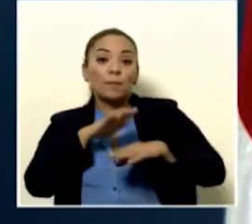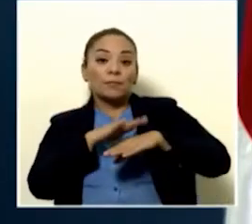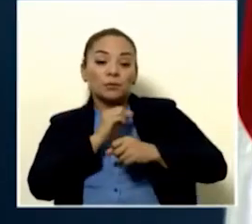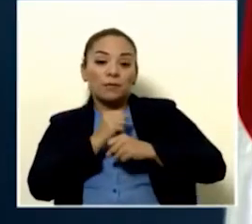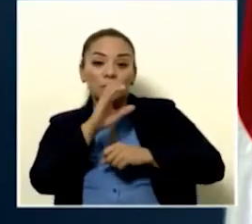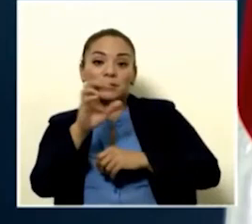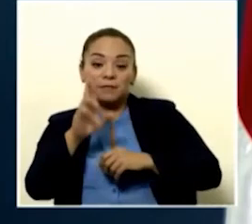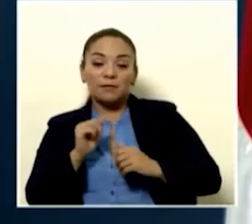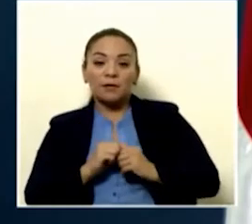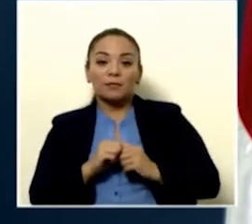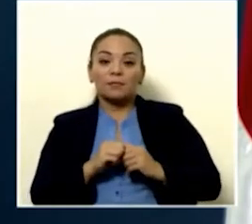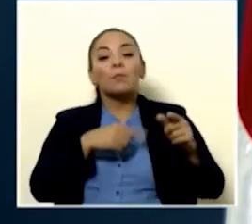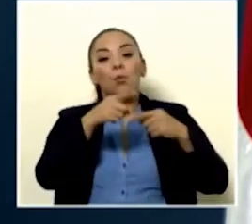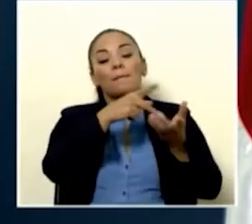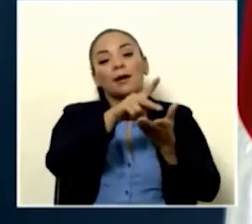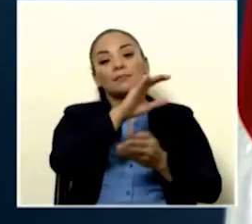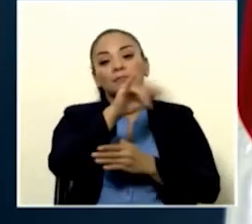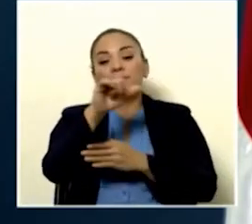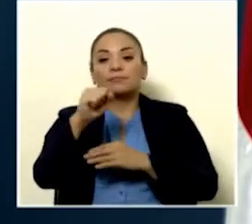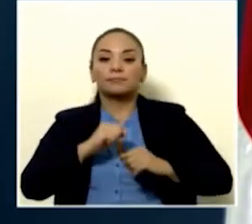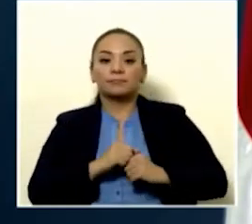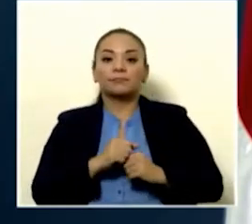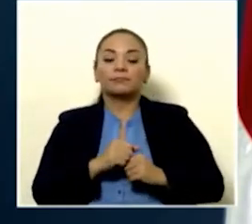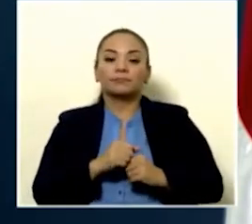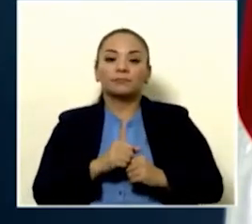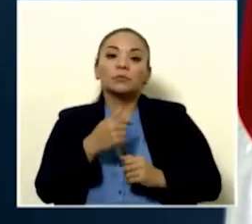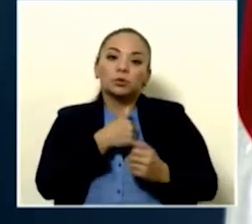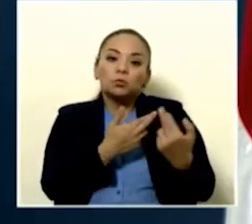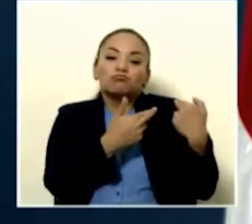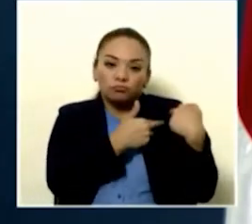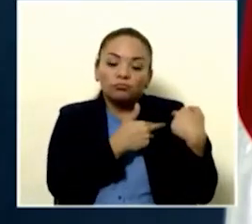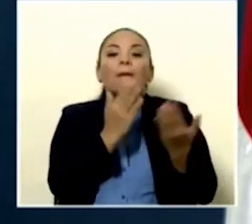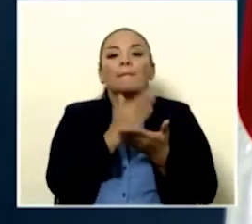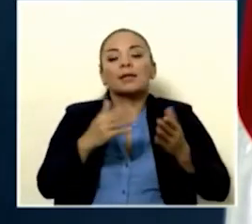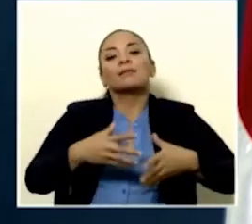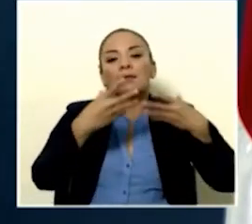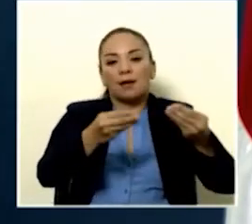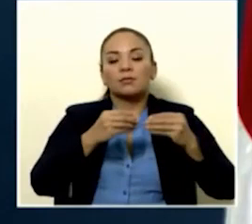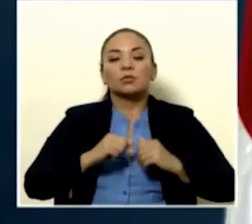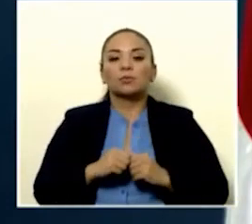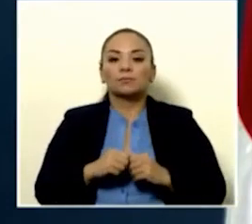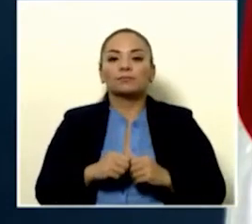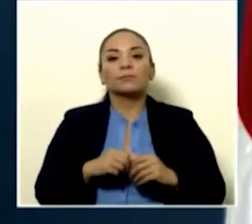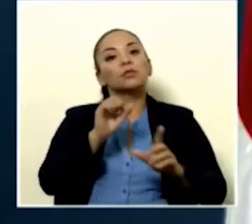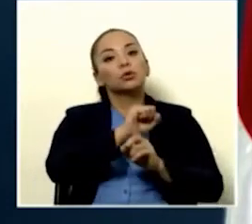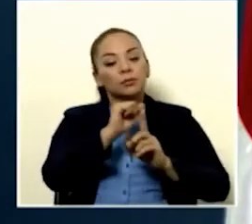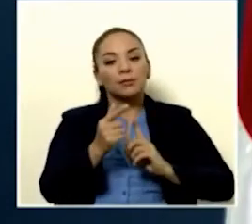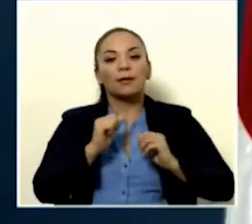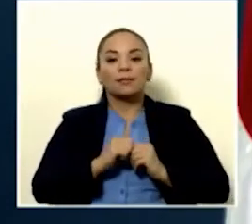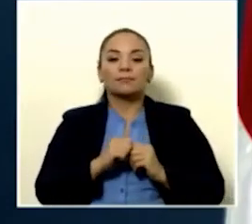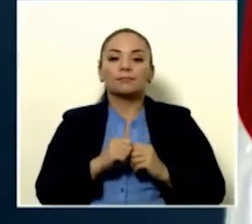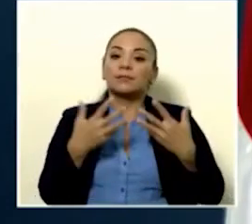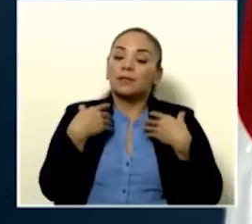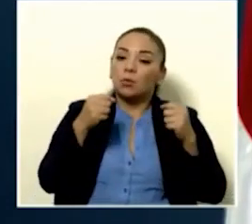Rica, me voy a asegurar y voy a cargar mi parte del gasto social